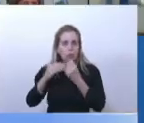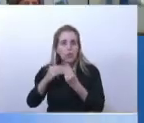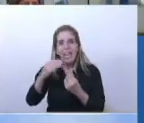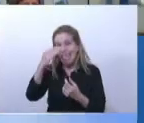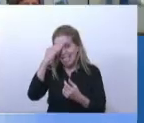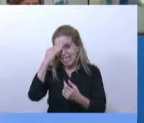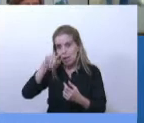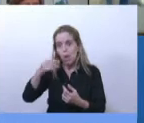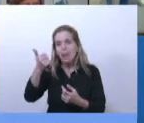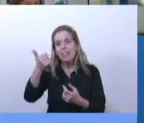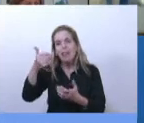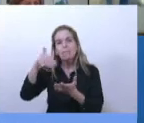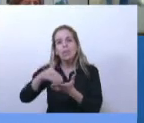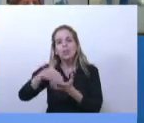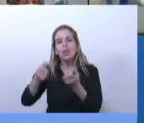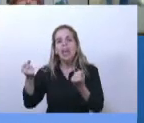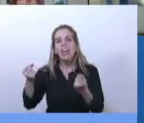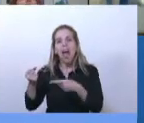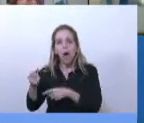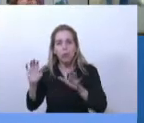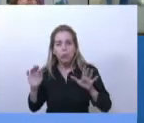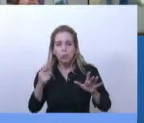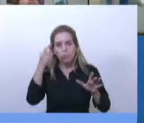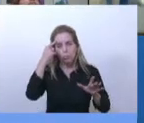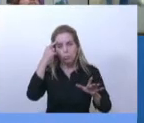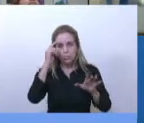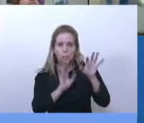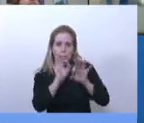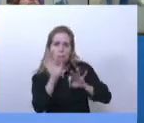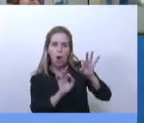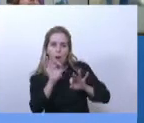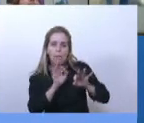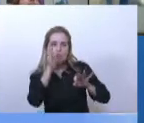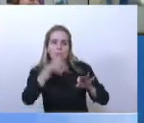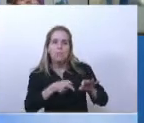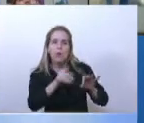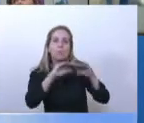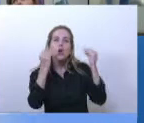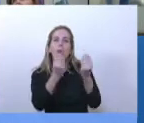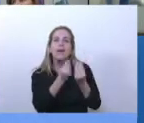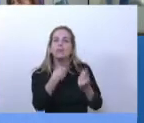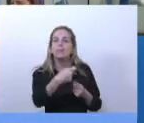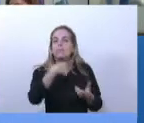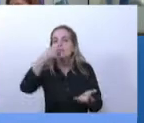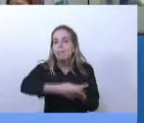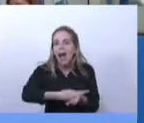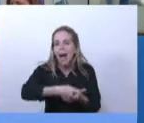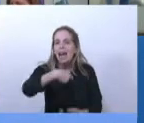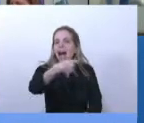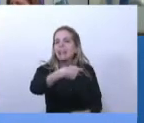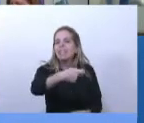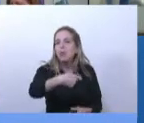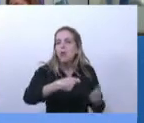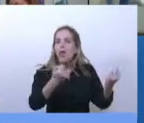autos si uno dice cuál es el promedio de una de un seguro automotor también mirando